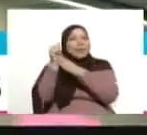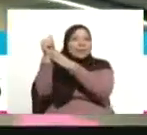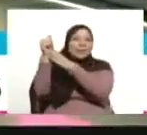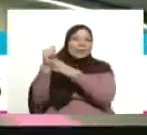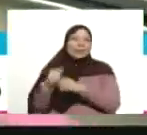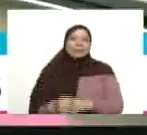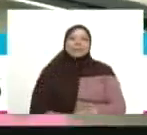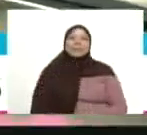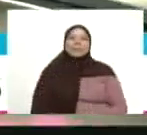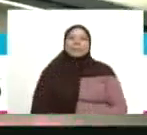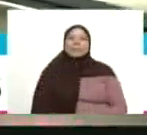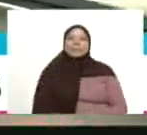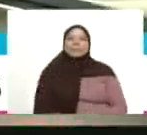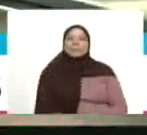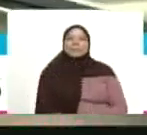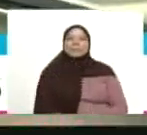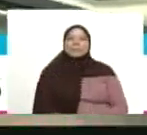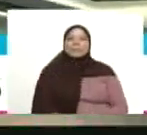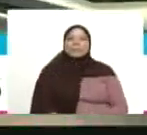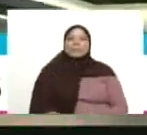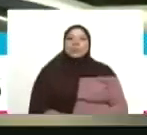es. Y gran cacique